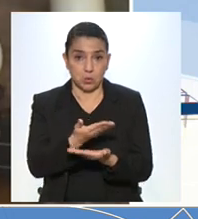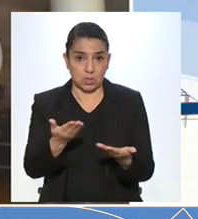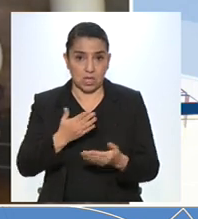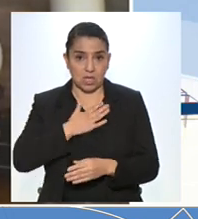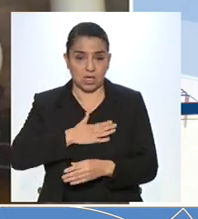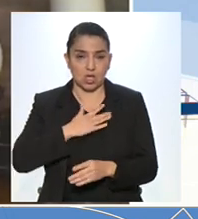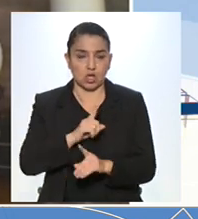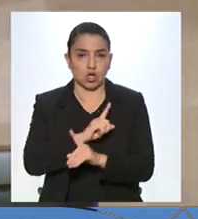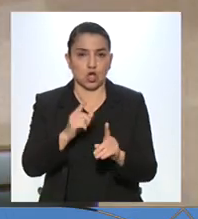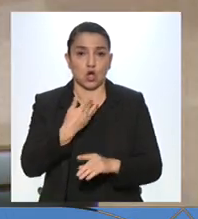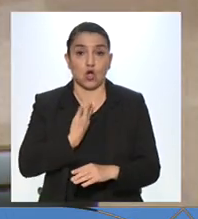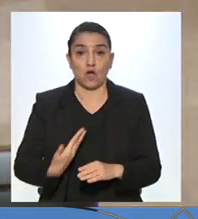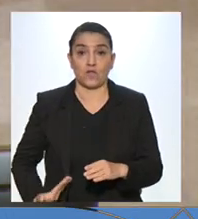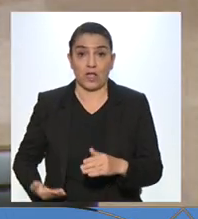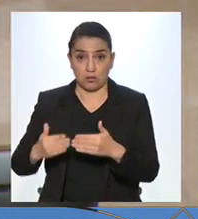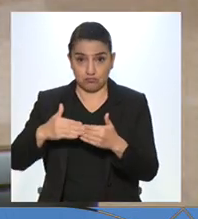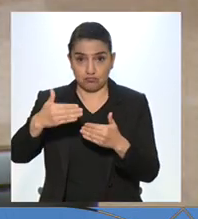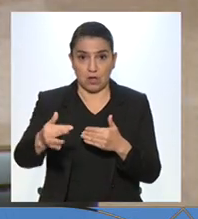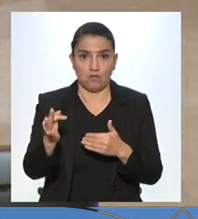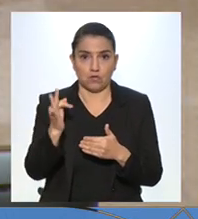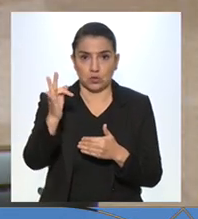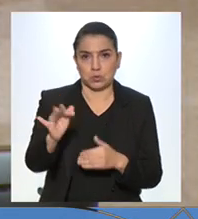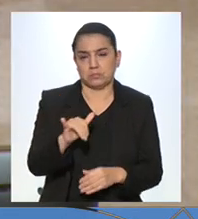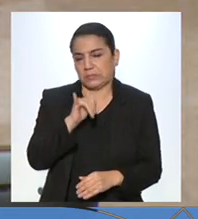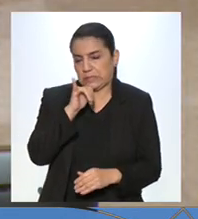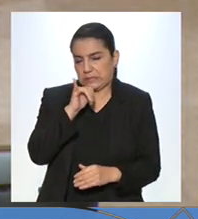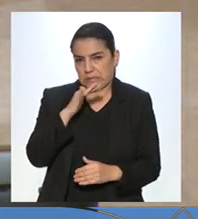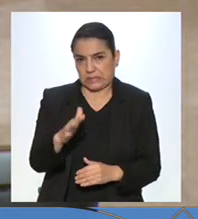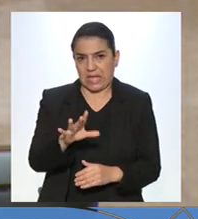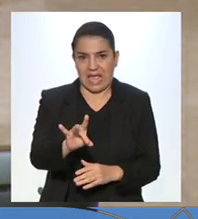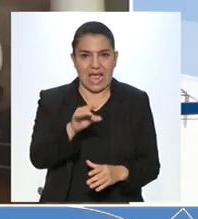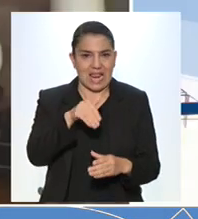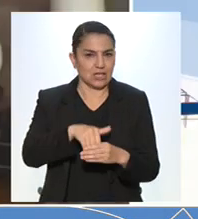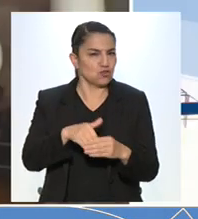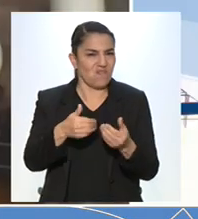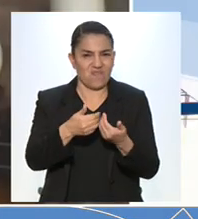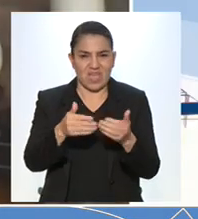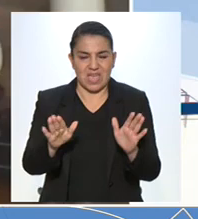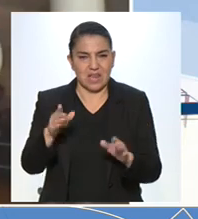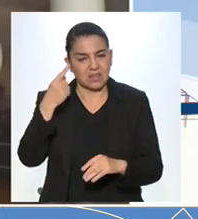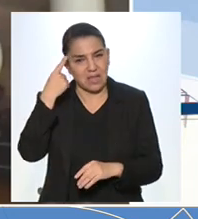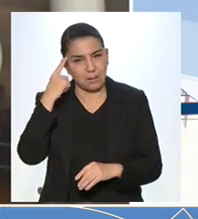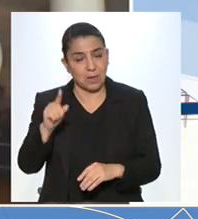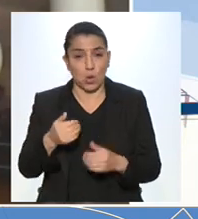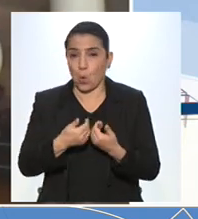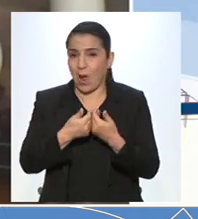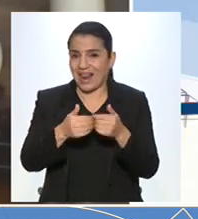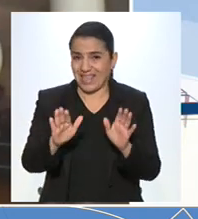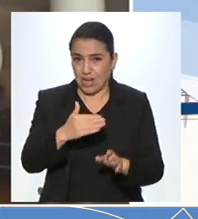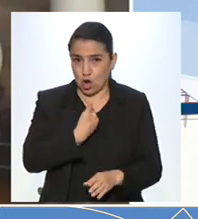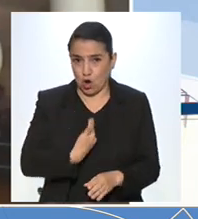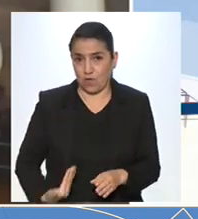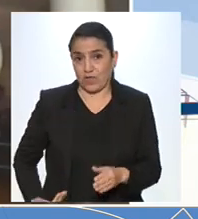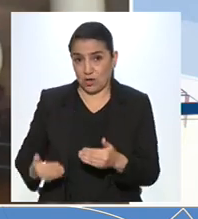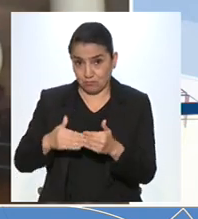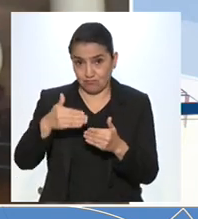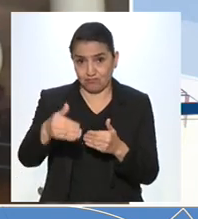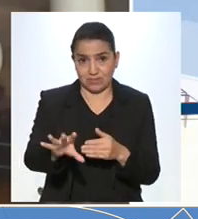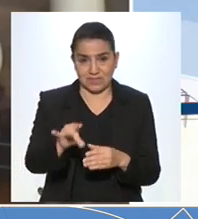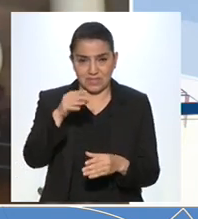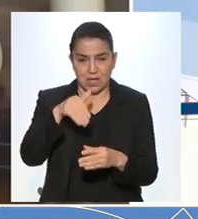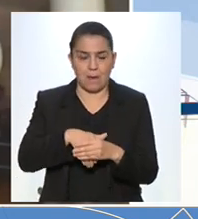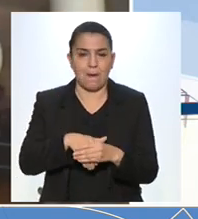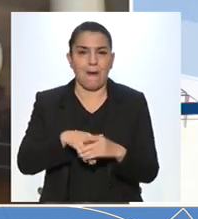no el gobierno que viene, yo no sé qué signo va a tener, la elección está completamente abierta. Pero cualquiera que sea el gobierno, va a contar con